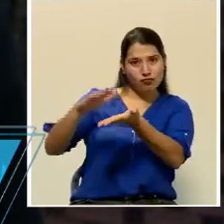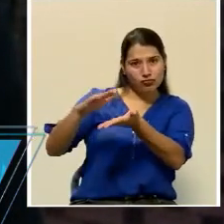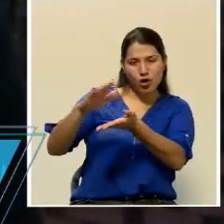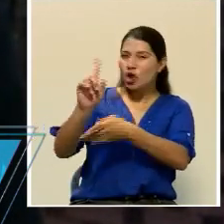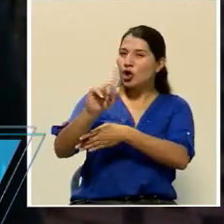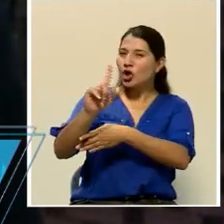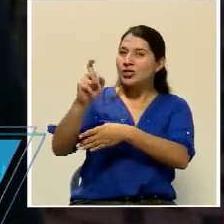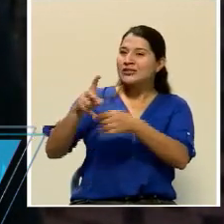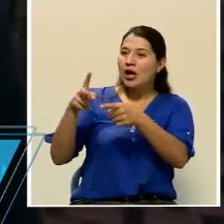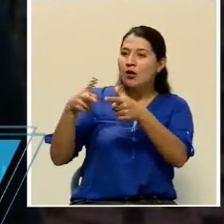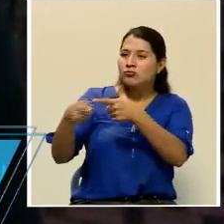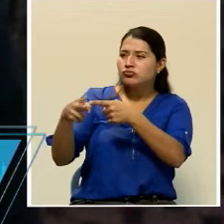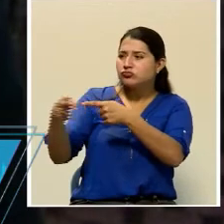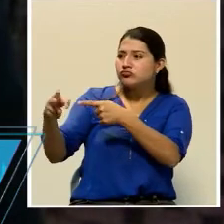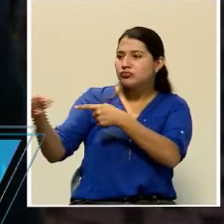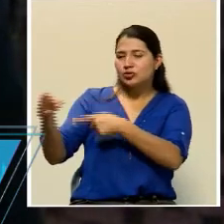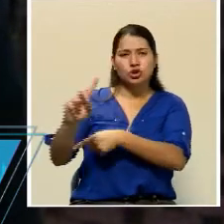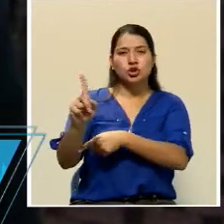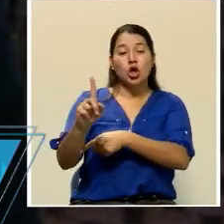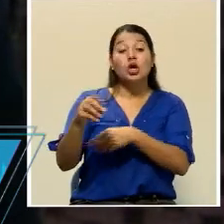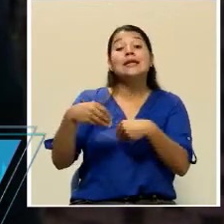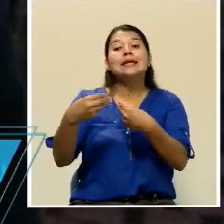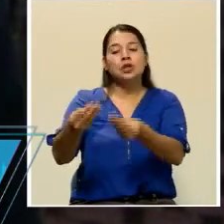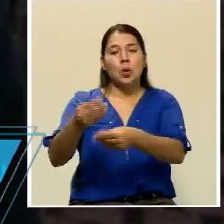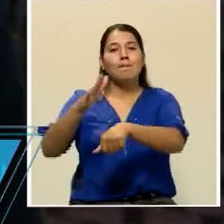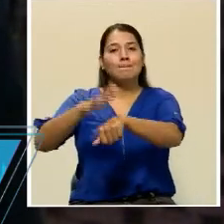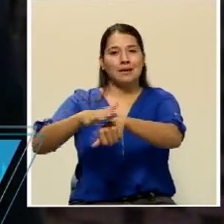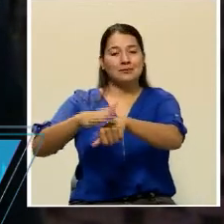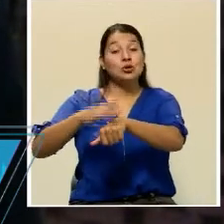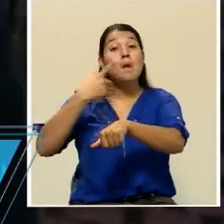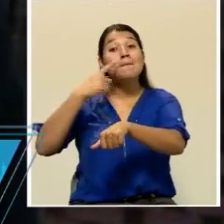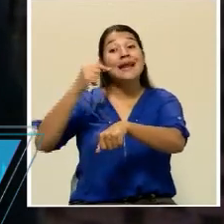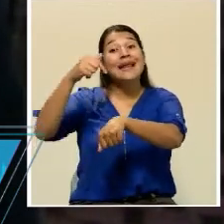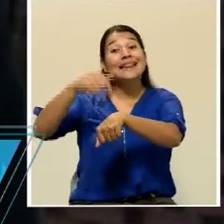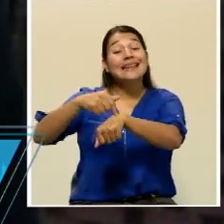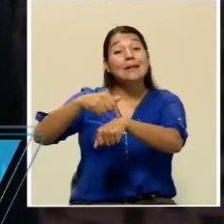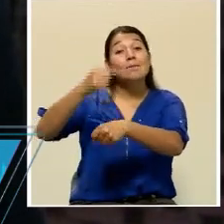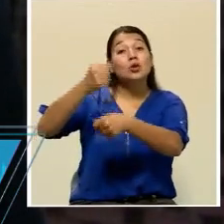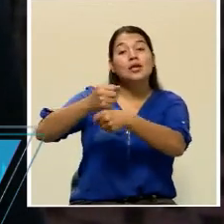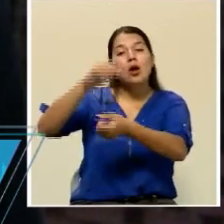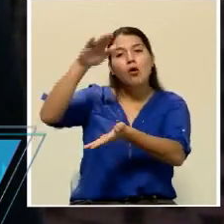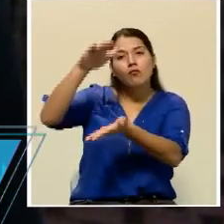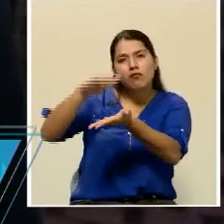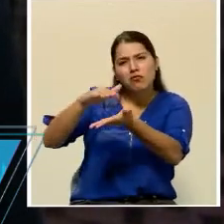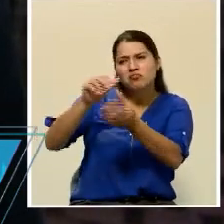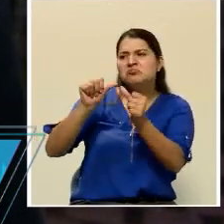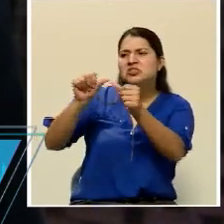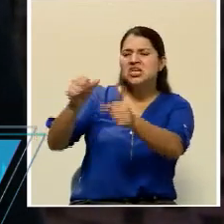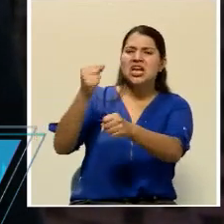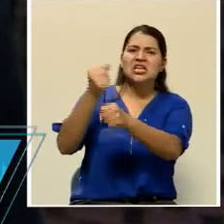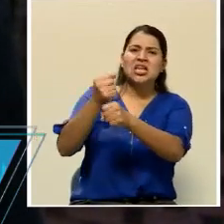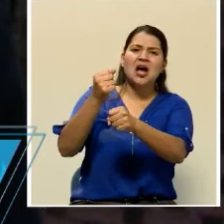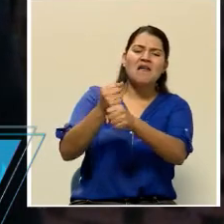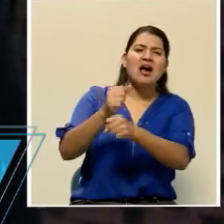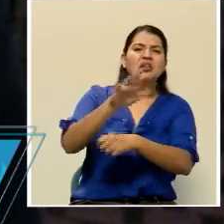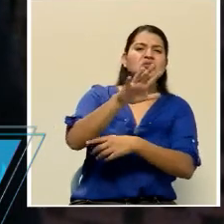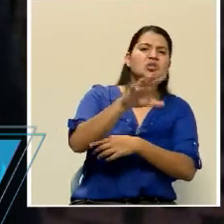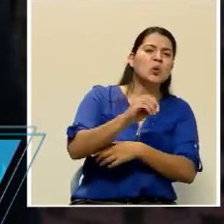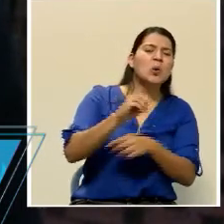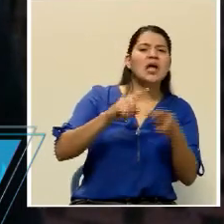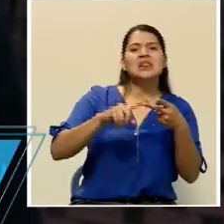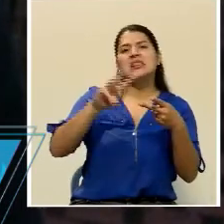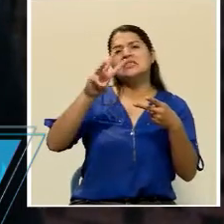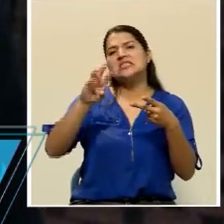trabajadores y trabajadoras, sino que se pudiera reducir la jornada para que al menos siguieran trabajando un 50, un 60, un